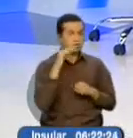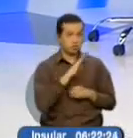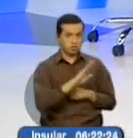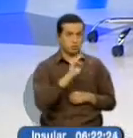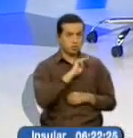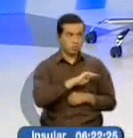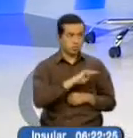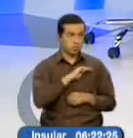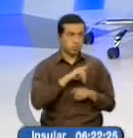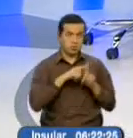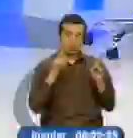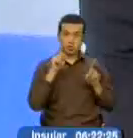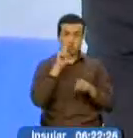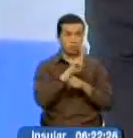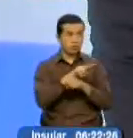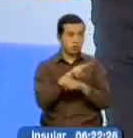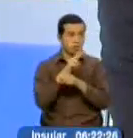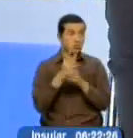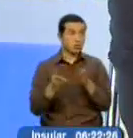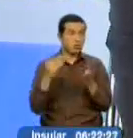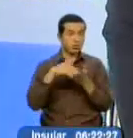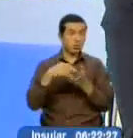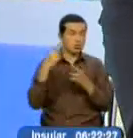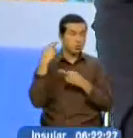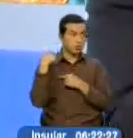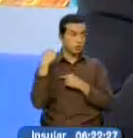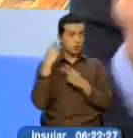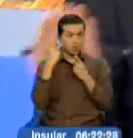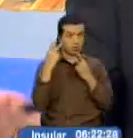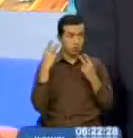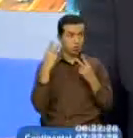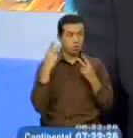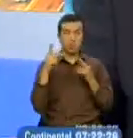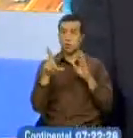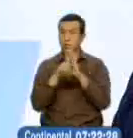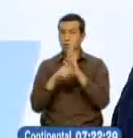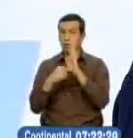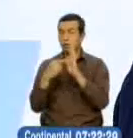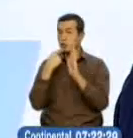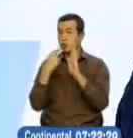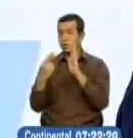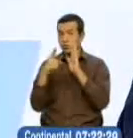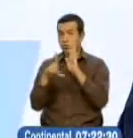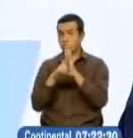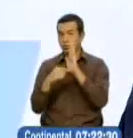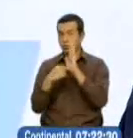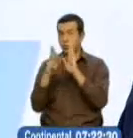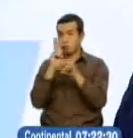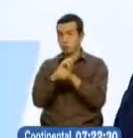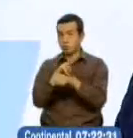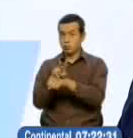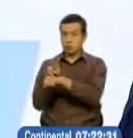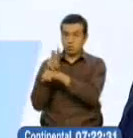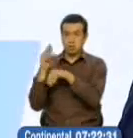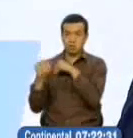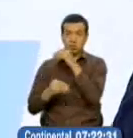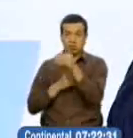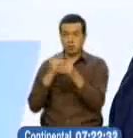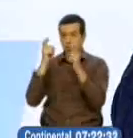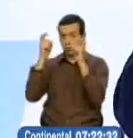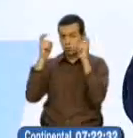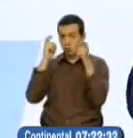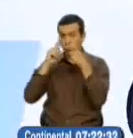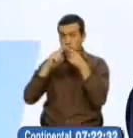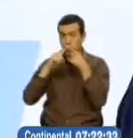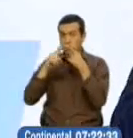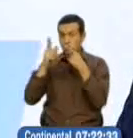ellos, pero la superintendencia, ¿qué labor va a tener? ¿Va a tener una labor...? La ley lo que dice es que la superintendencia lo que hace es controlar